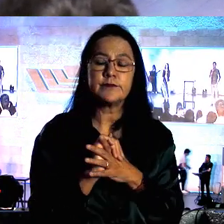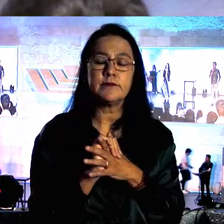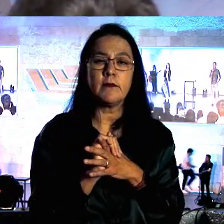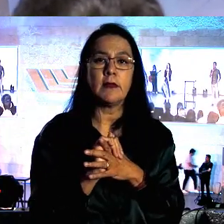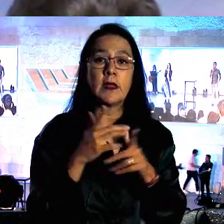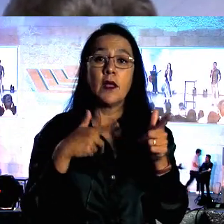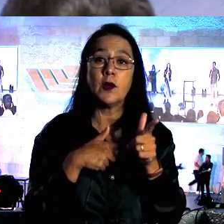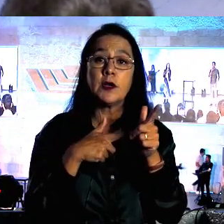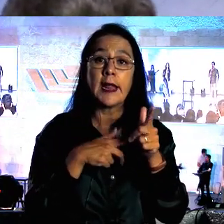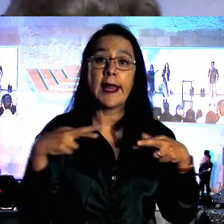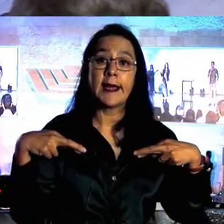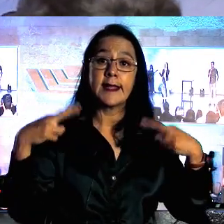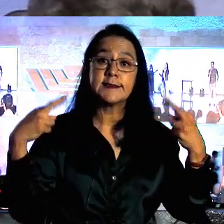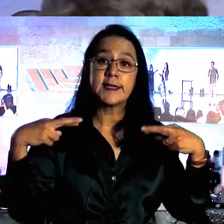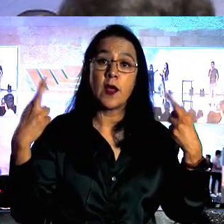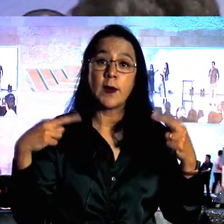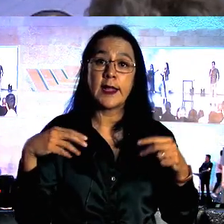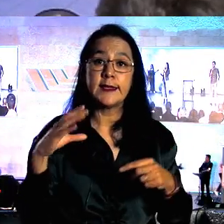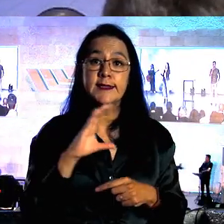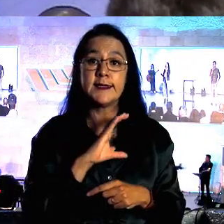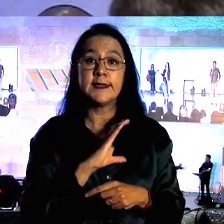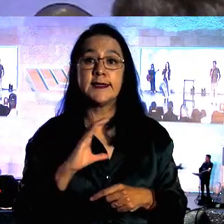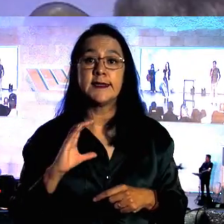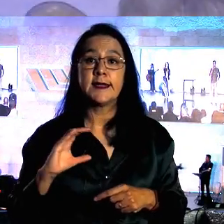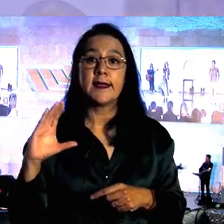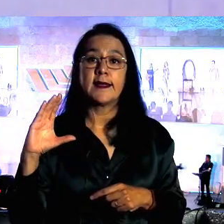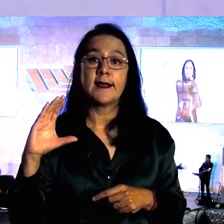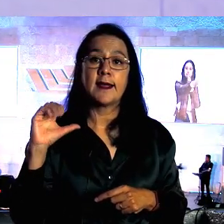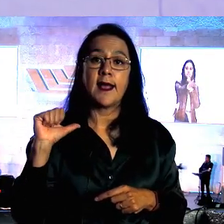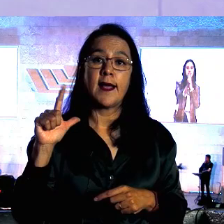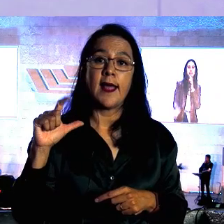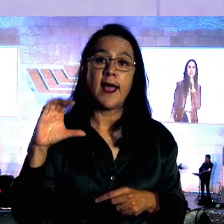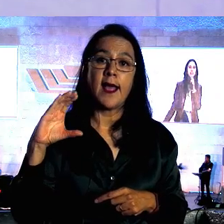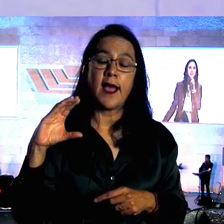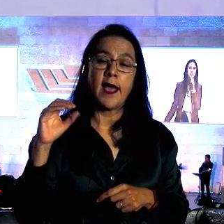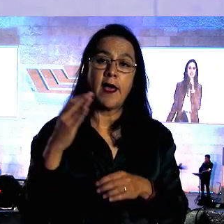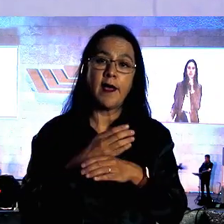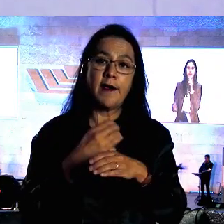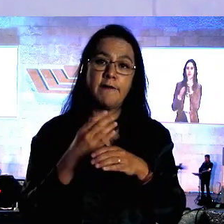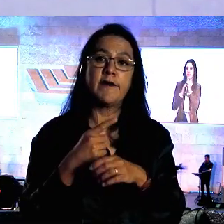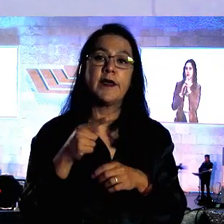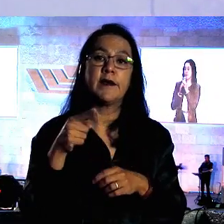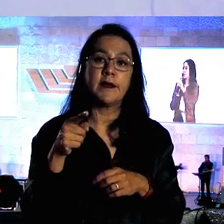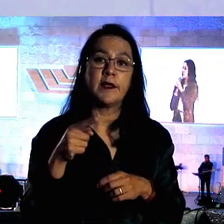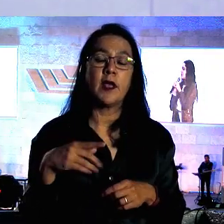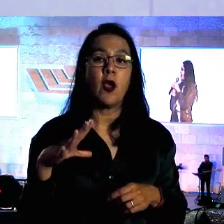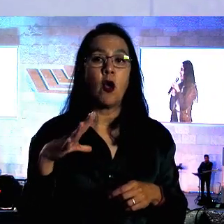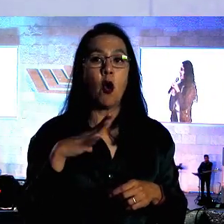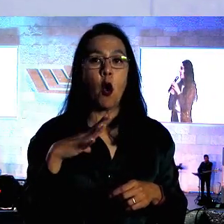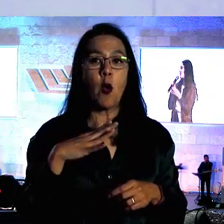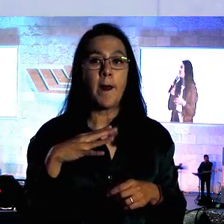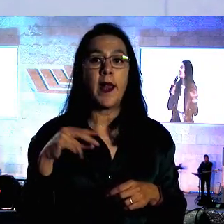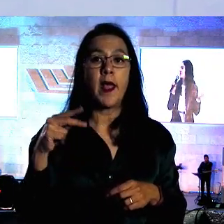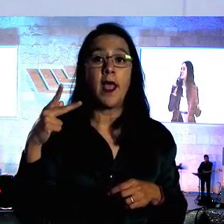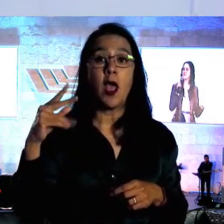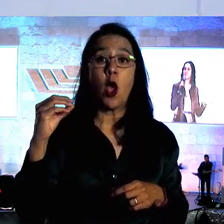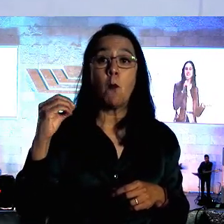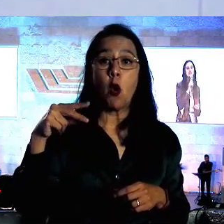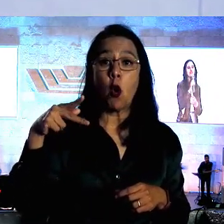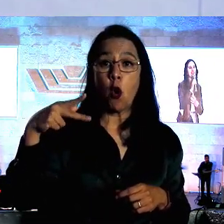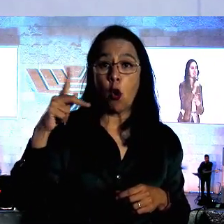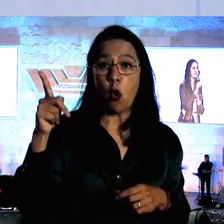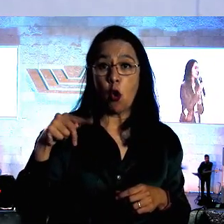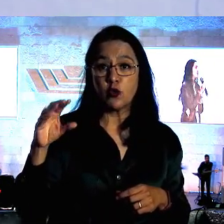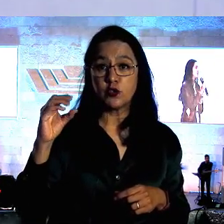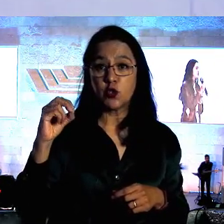están abiertas para quienes no conozcan nuestra cafetería están de este lado y el día de hoy va a haber pozole entonces los invitamos a